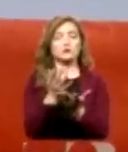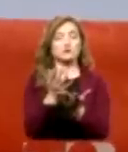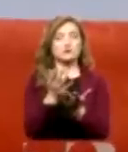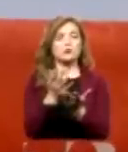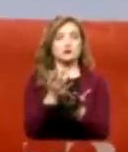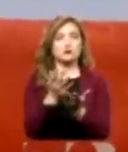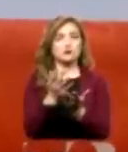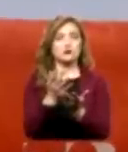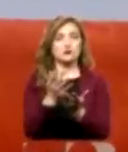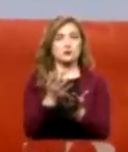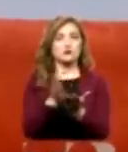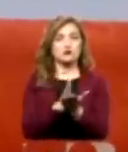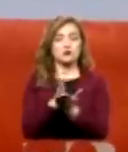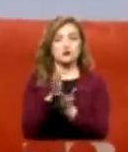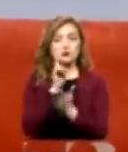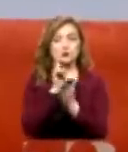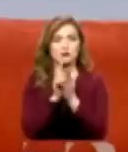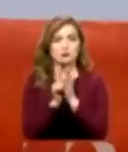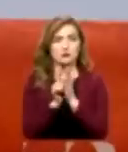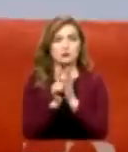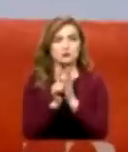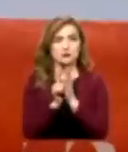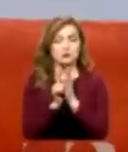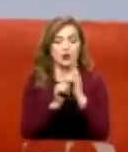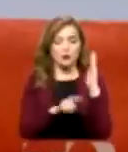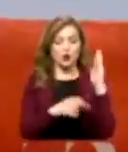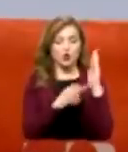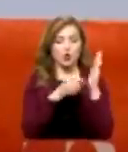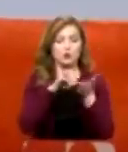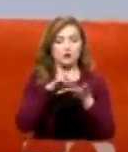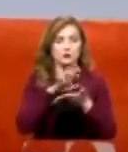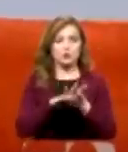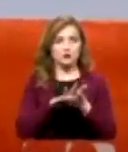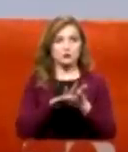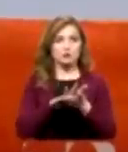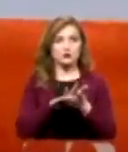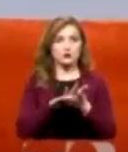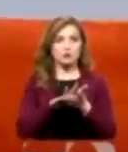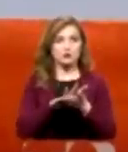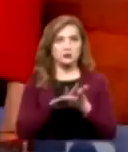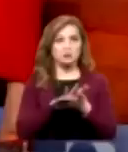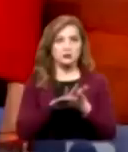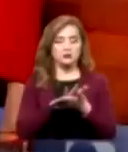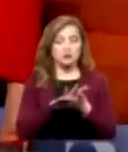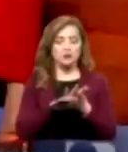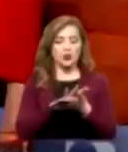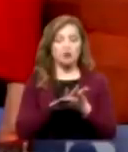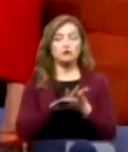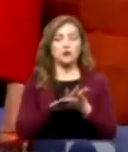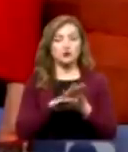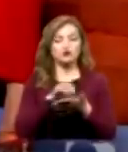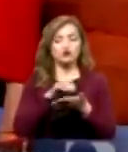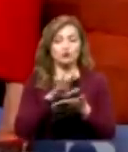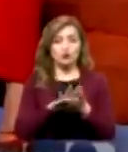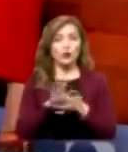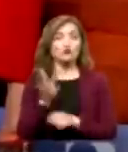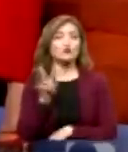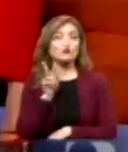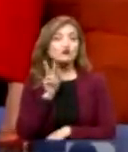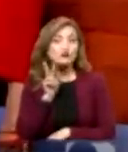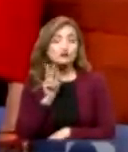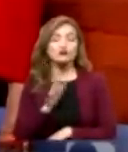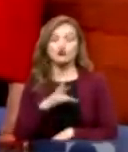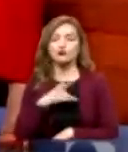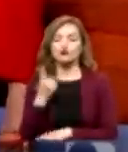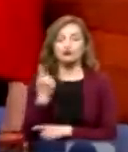ellos sean los que canalicen la denuncia, porque ellos tienen protocolos que ya existen y tienen que ser activados si es que una víctima va. Que no se